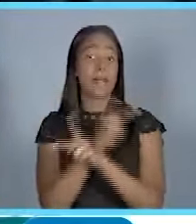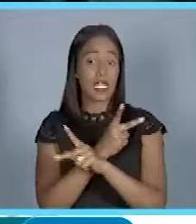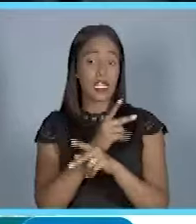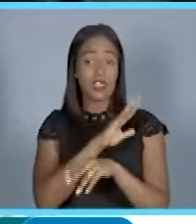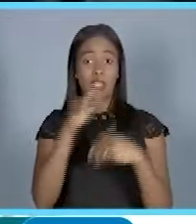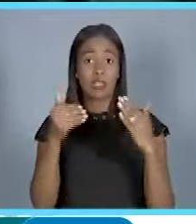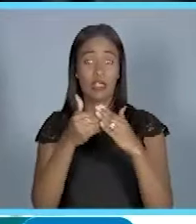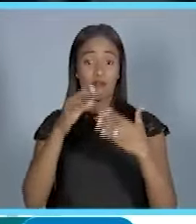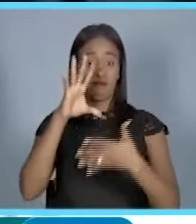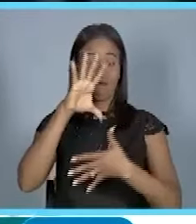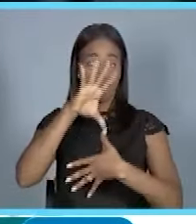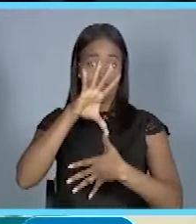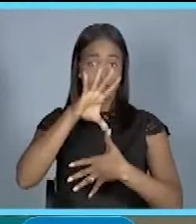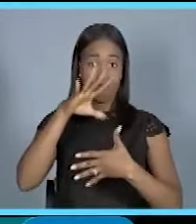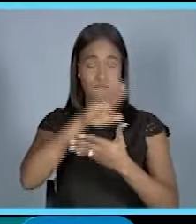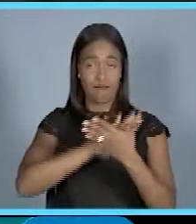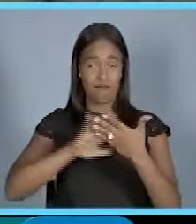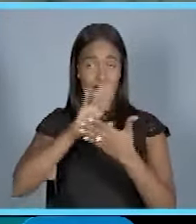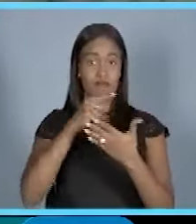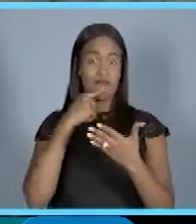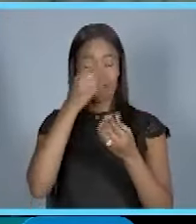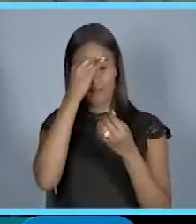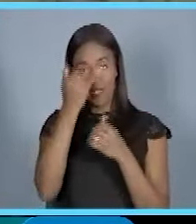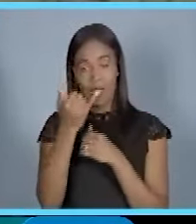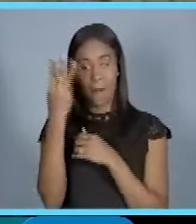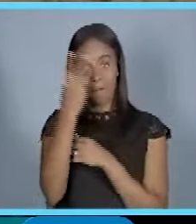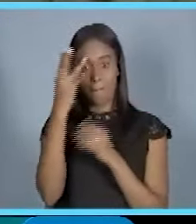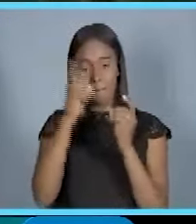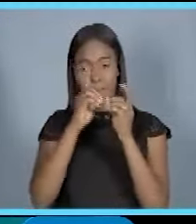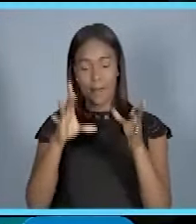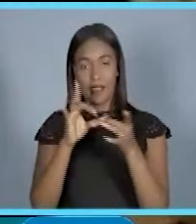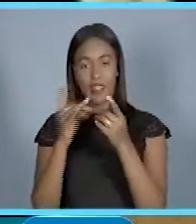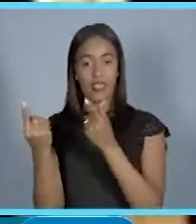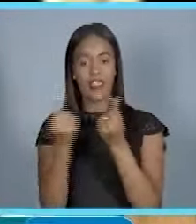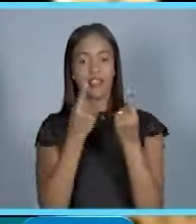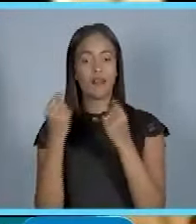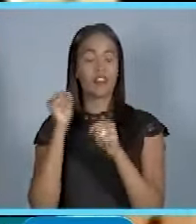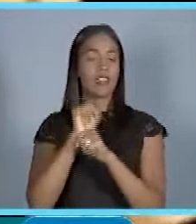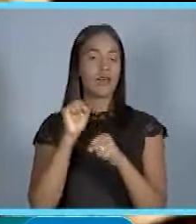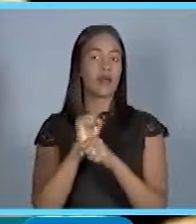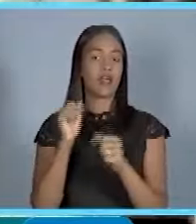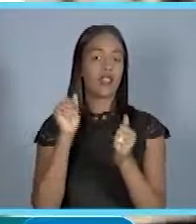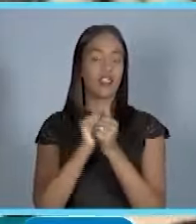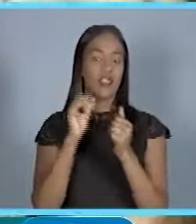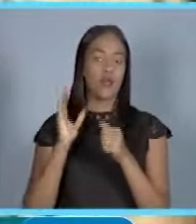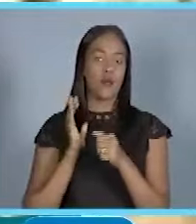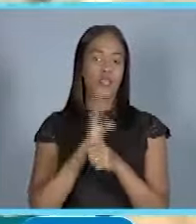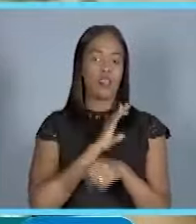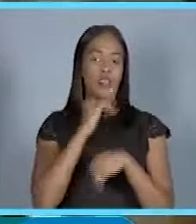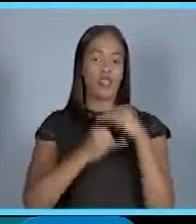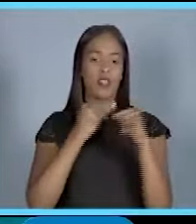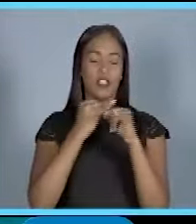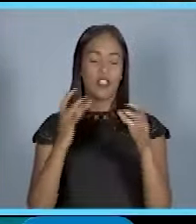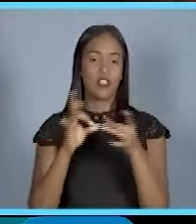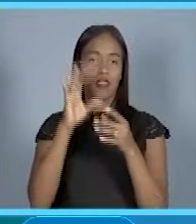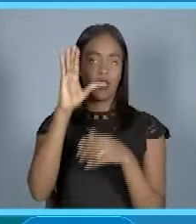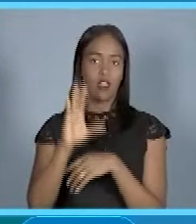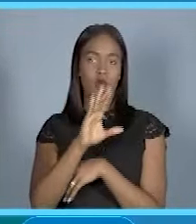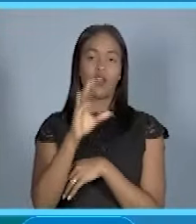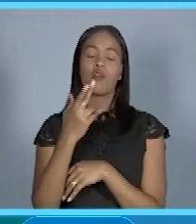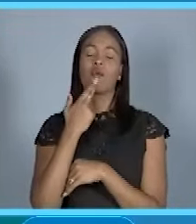el continente americano, afirmó este miércoles el director de actividades operacionales del Comité Internacional de la Cruz Roja.